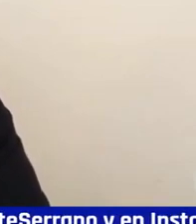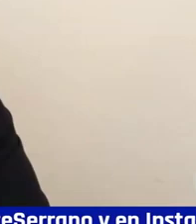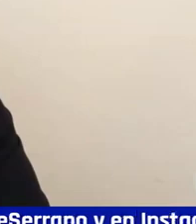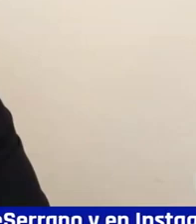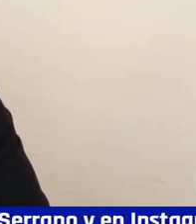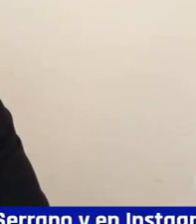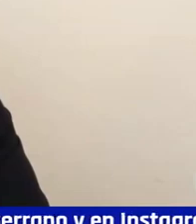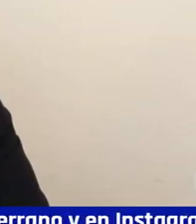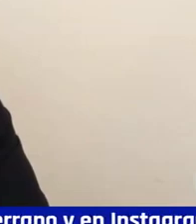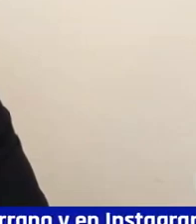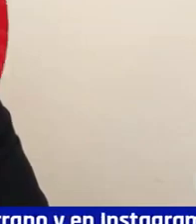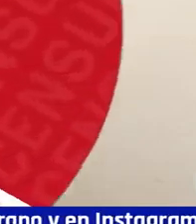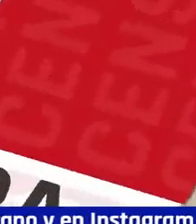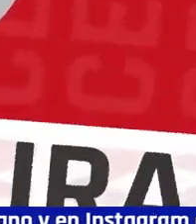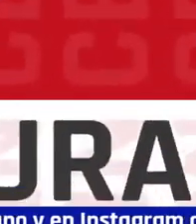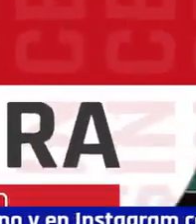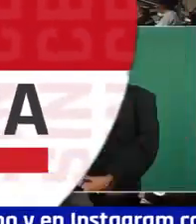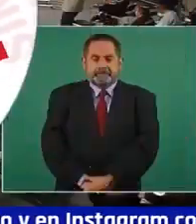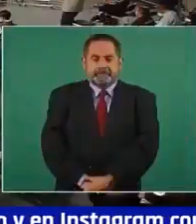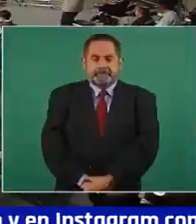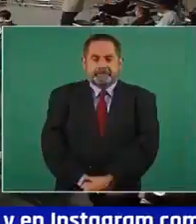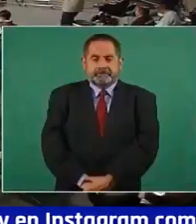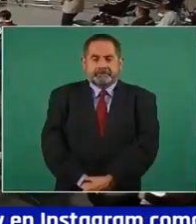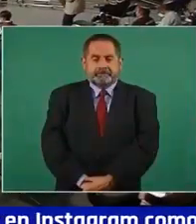parece fenomenal.